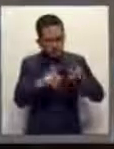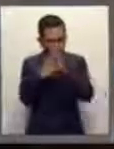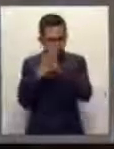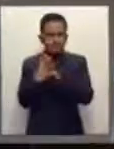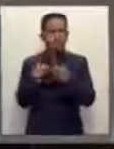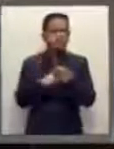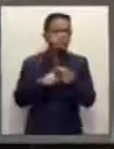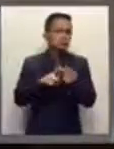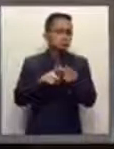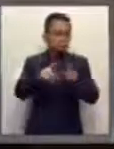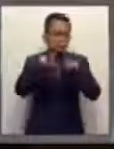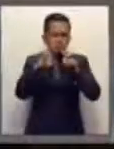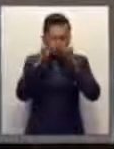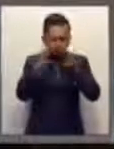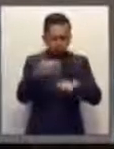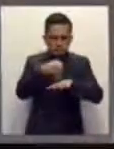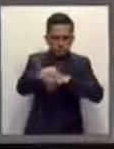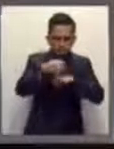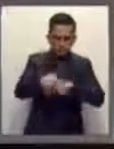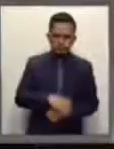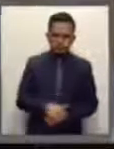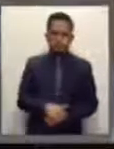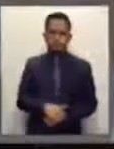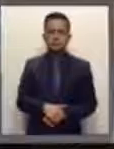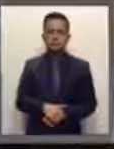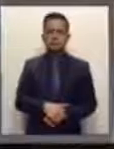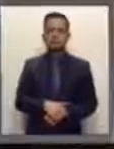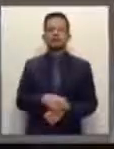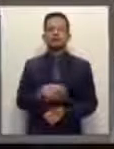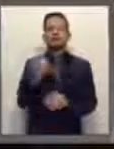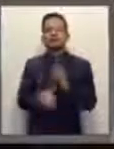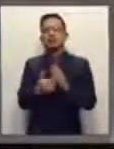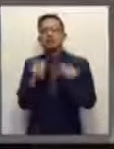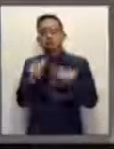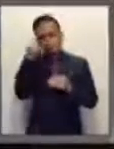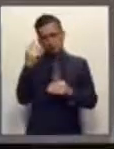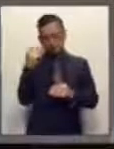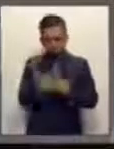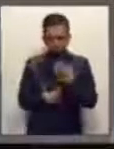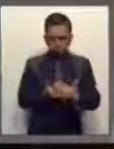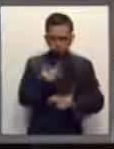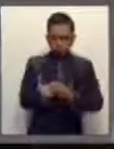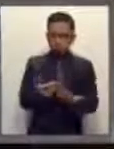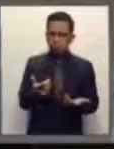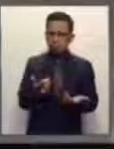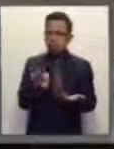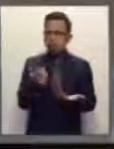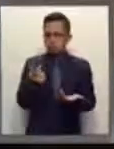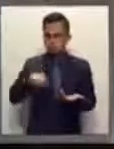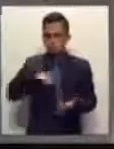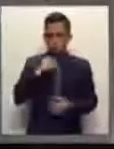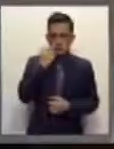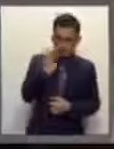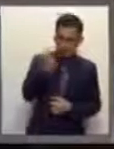como la agricultura. Queda mucho por hacer si no queremos que nuestro campo quede en el abandono y